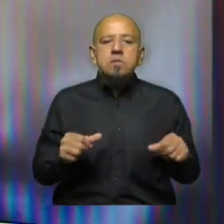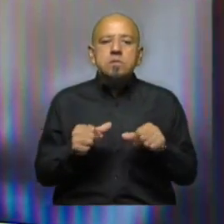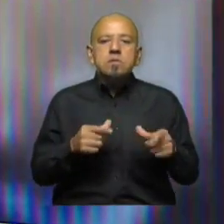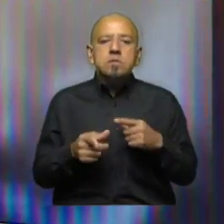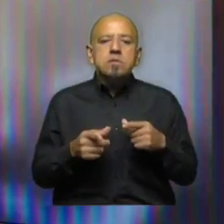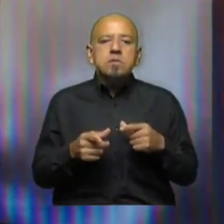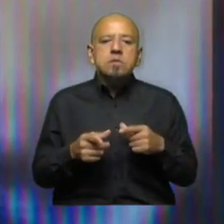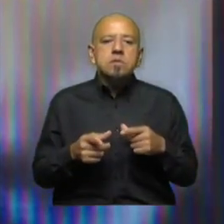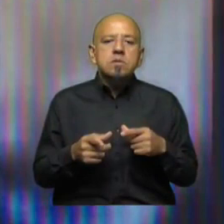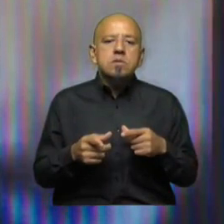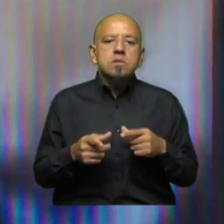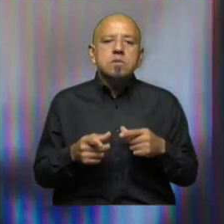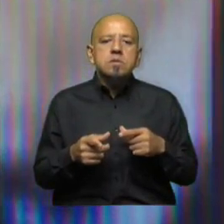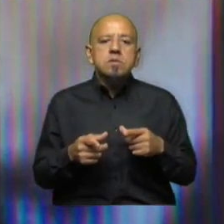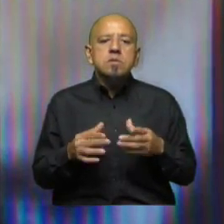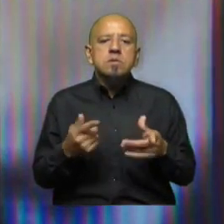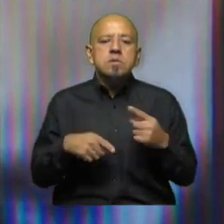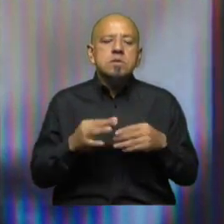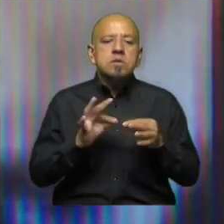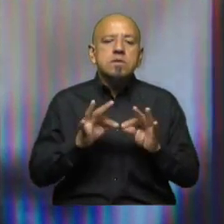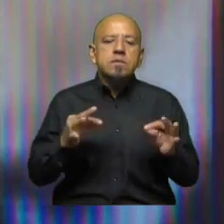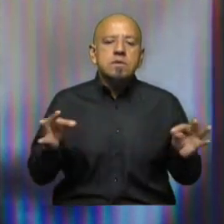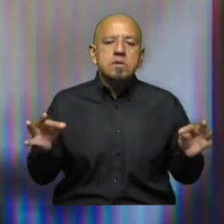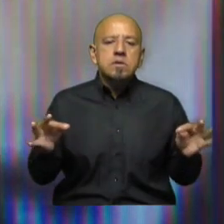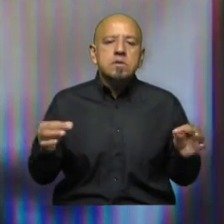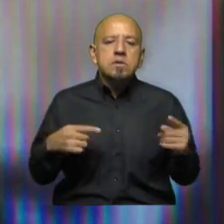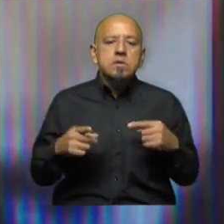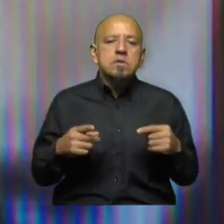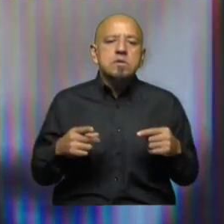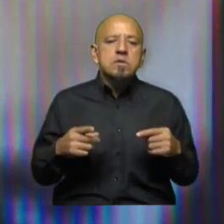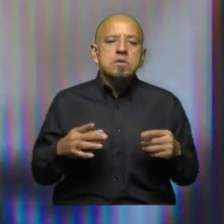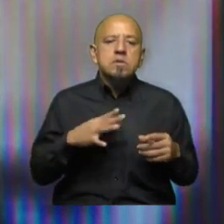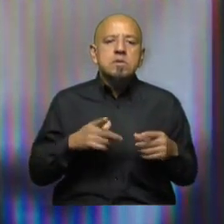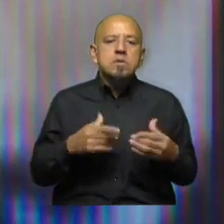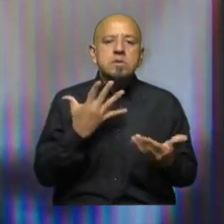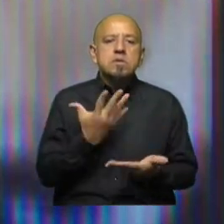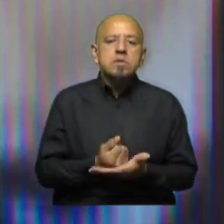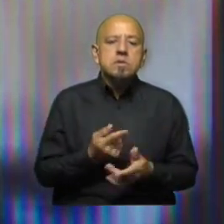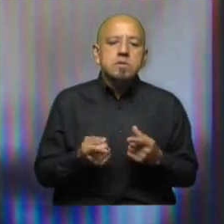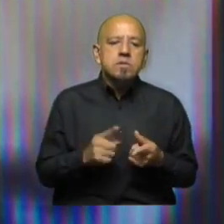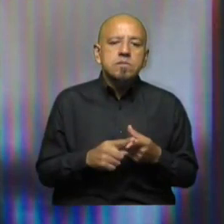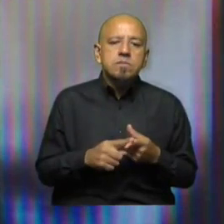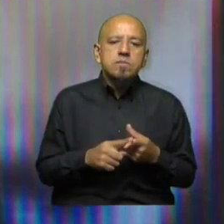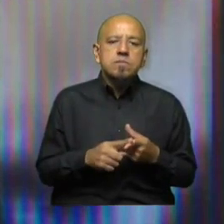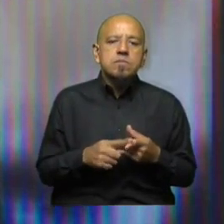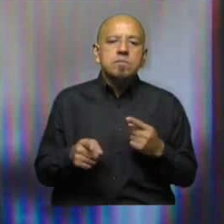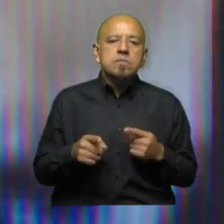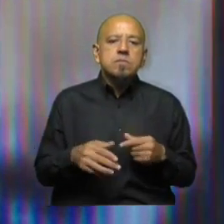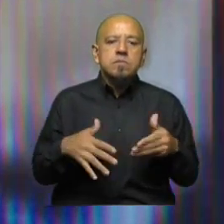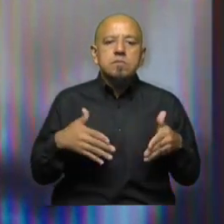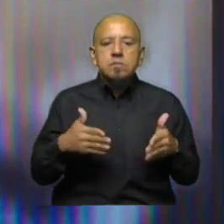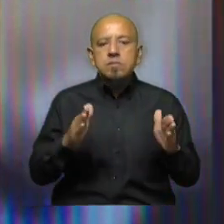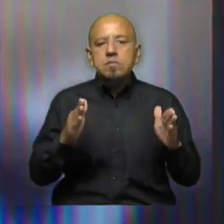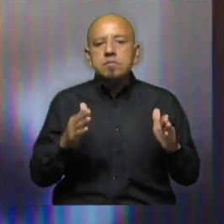realidad después, por ahí nadie le prestaba atención a esa frase, pasaba en el discurso, y sin embargo quedó grabada y ahí se construyó la historia de ese camino que es la